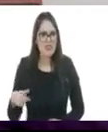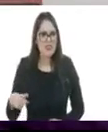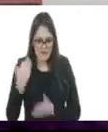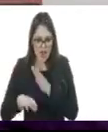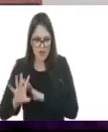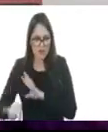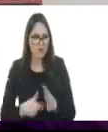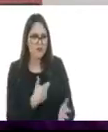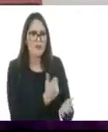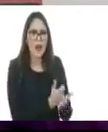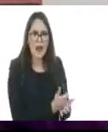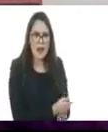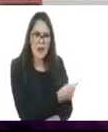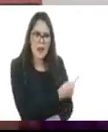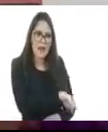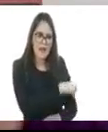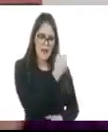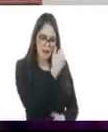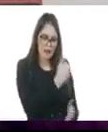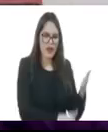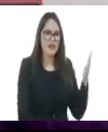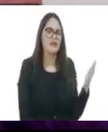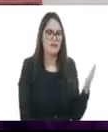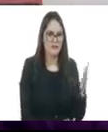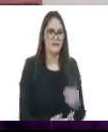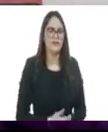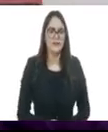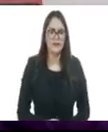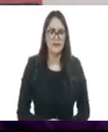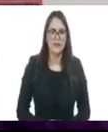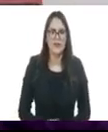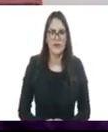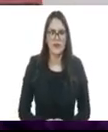en estos términos. Además de que en Guerrero,